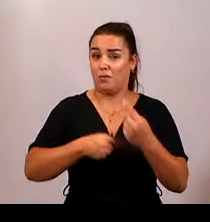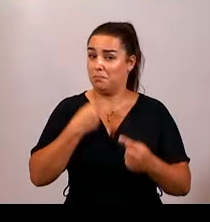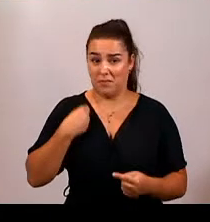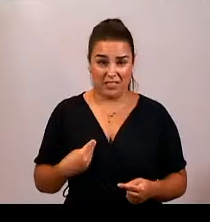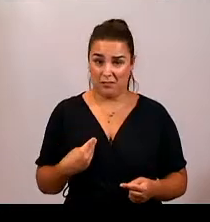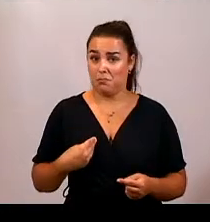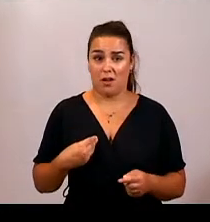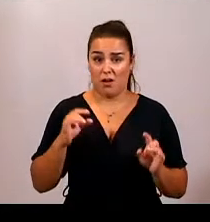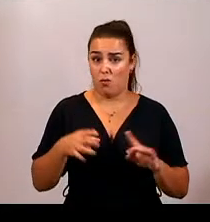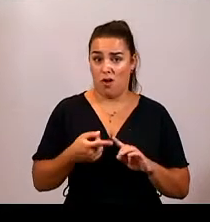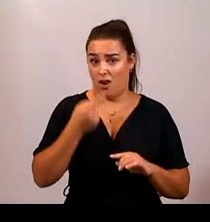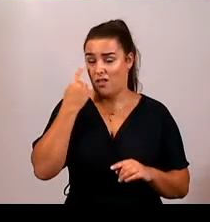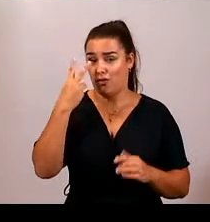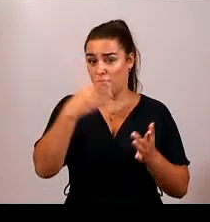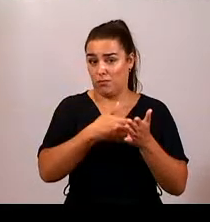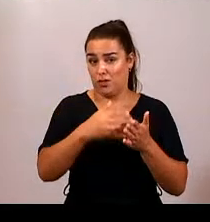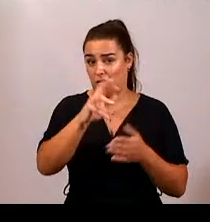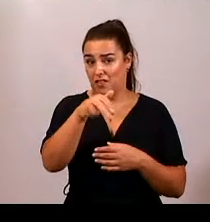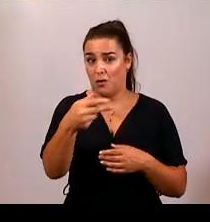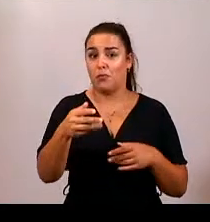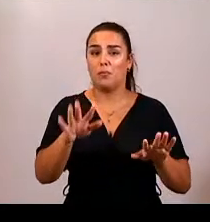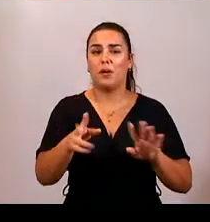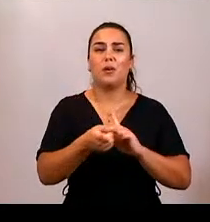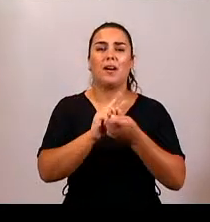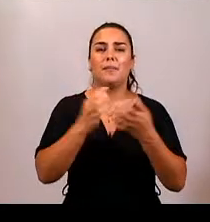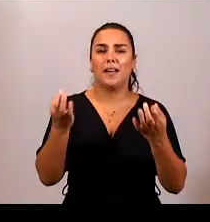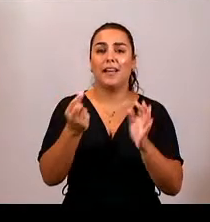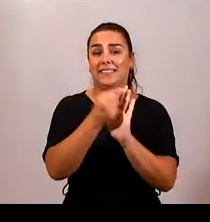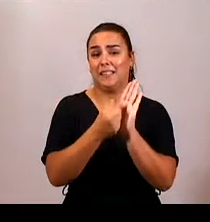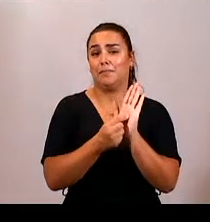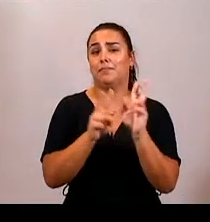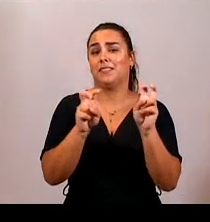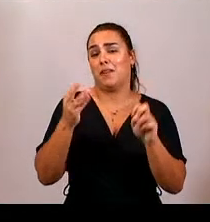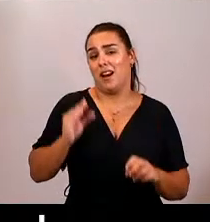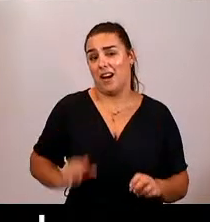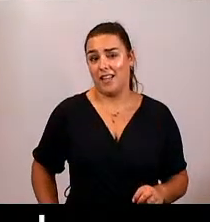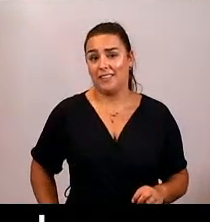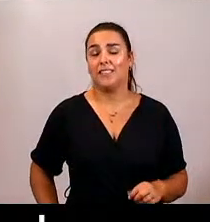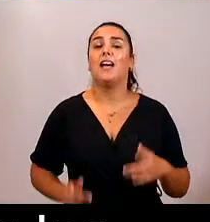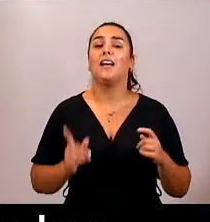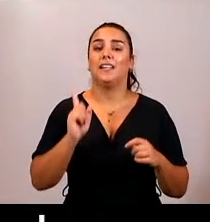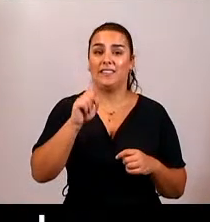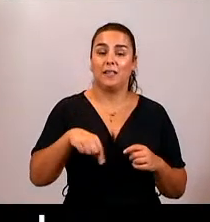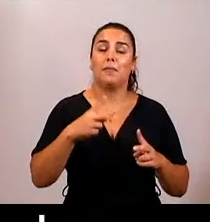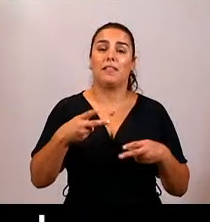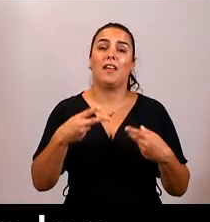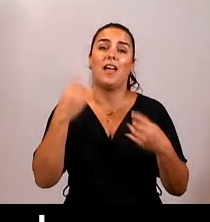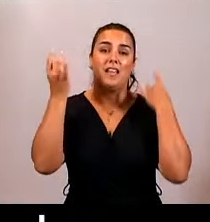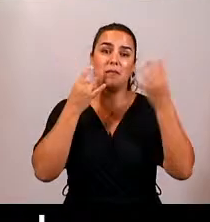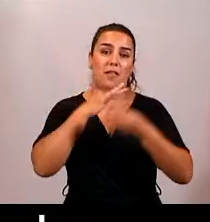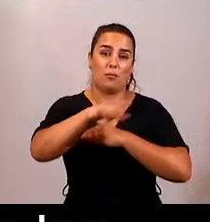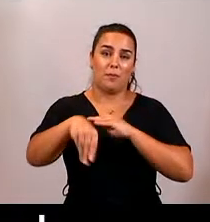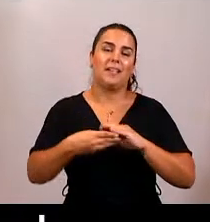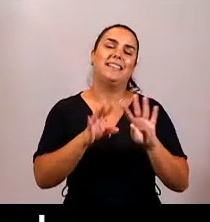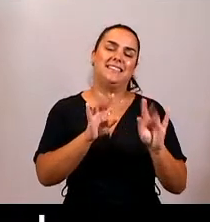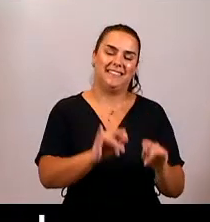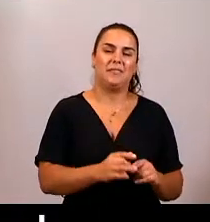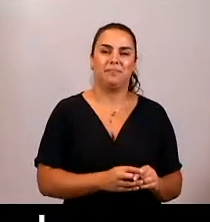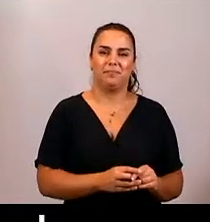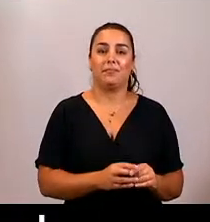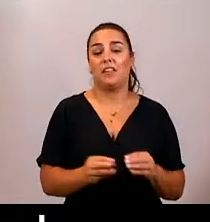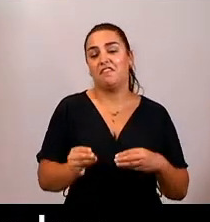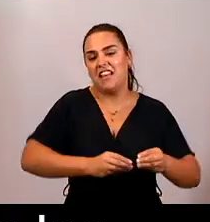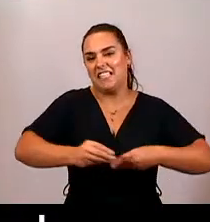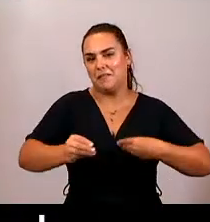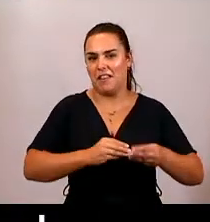de los últimos años, que eran 2 millones de euros. Lo que cambia es el criterio de renta y lo de las actividades formativas complementarias. Exacto. Cambiamos y flexibilizamos